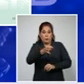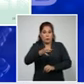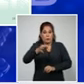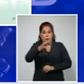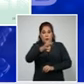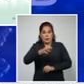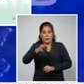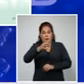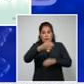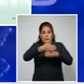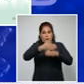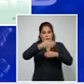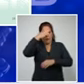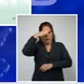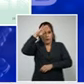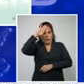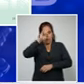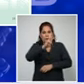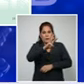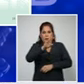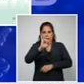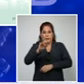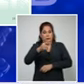cabecera, Santiago de Cuba, 37 ayer,